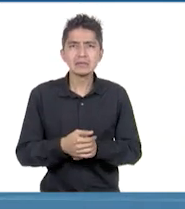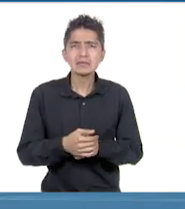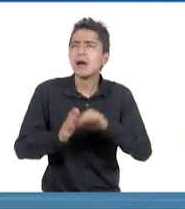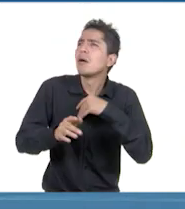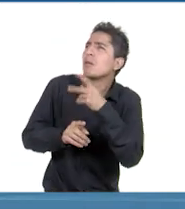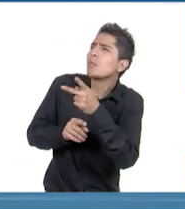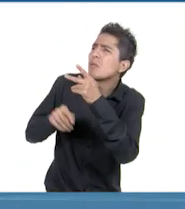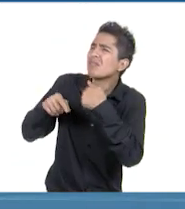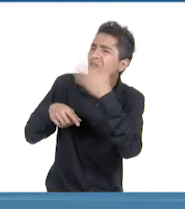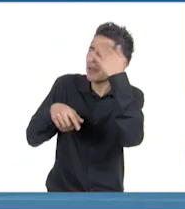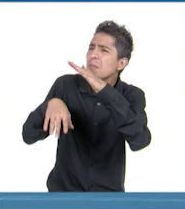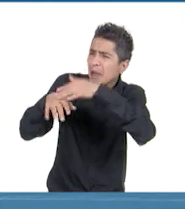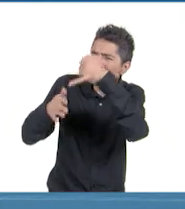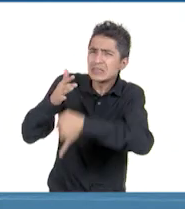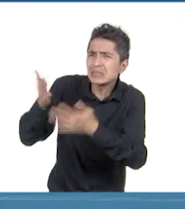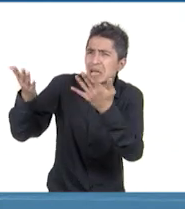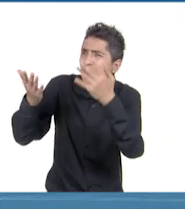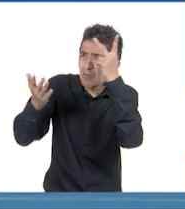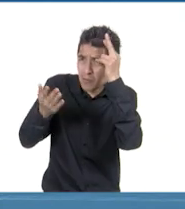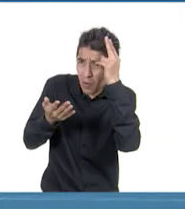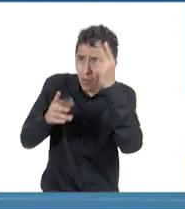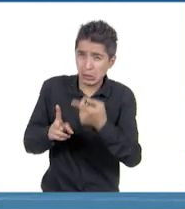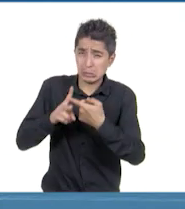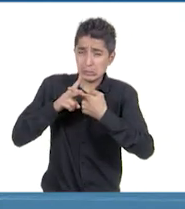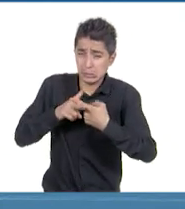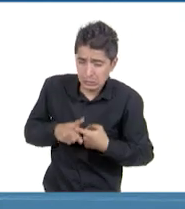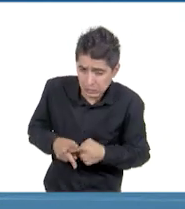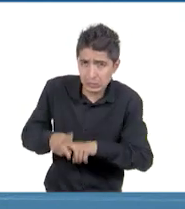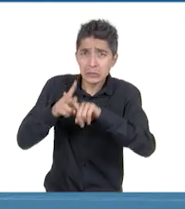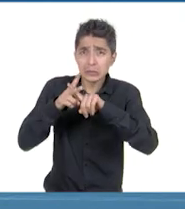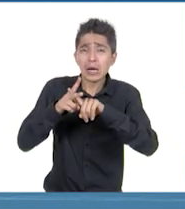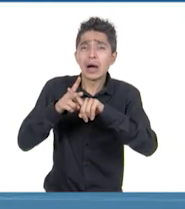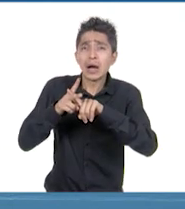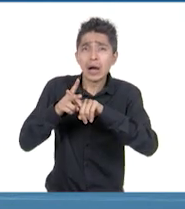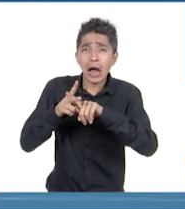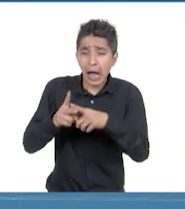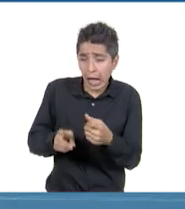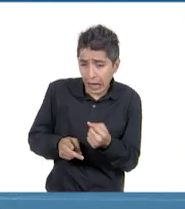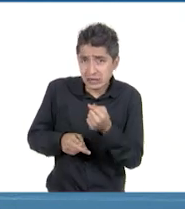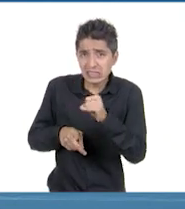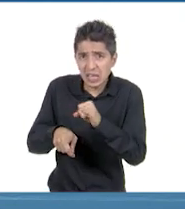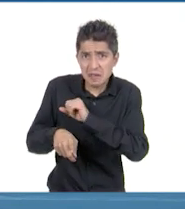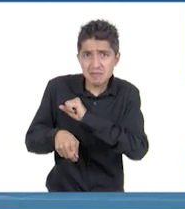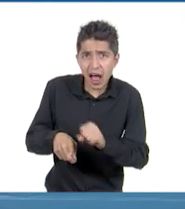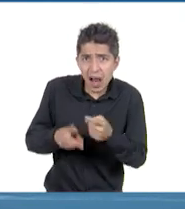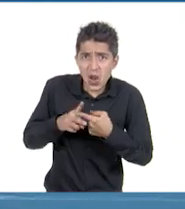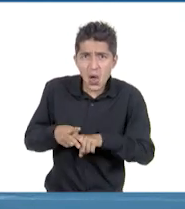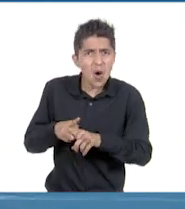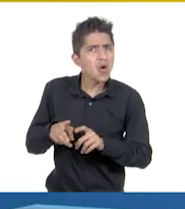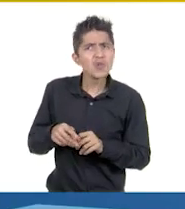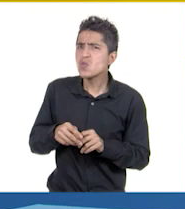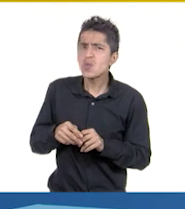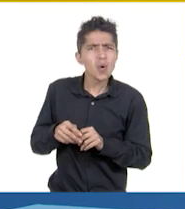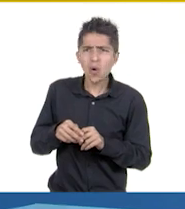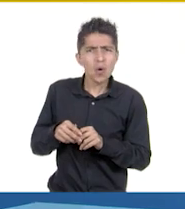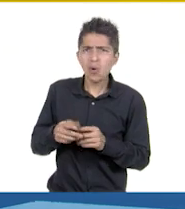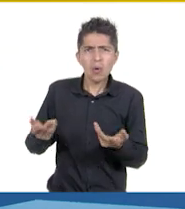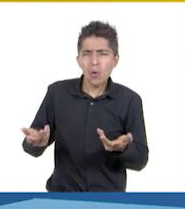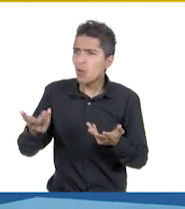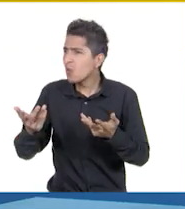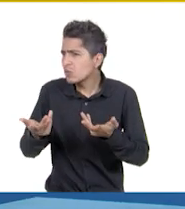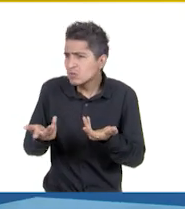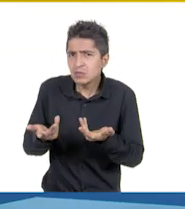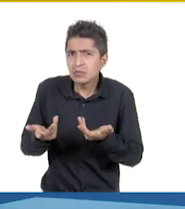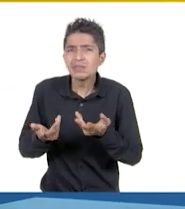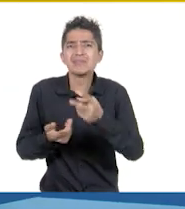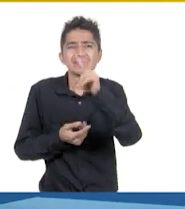más de eso, porque Porfirio Díaz no comenzó siendo lo que terminó siendo, ¿verdad? Exacto. Es un hecho